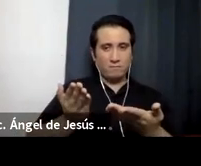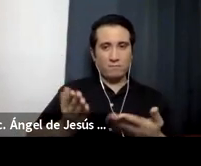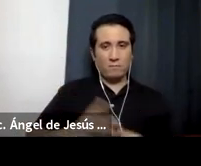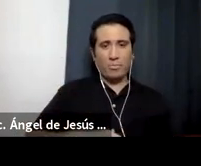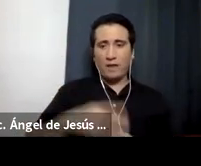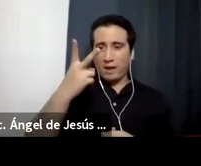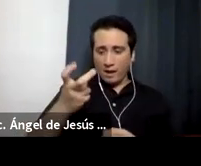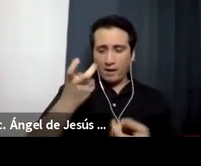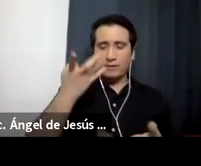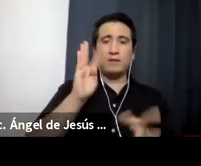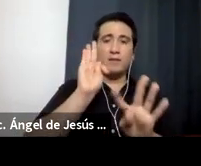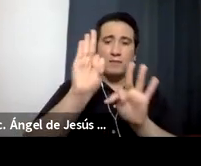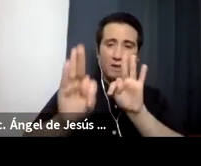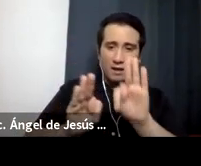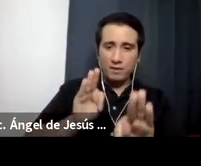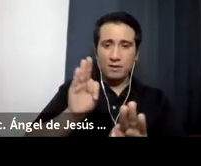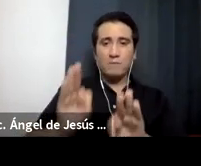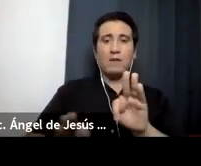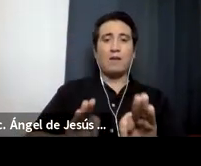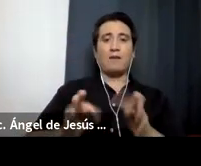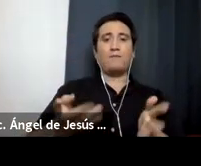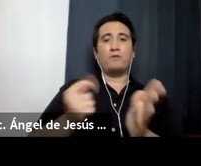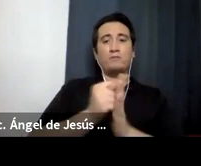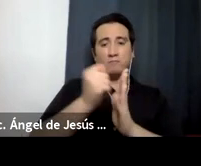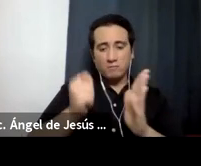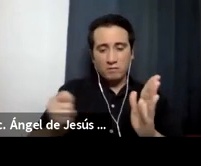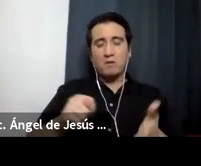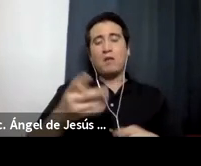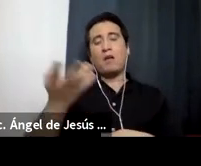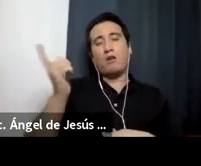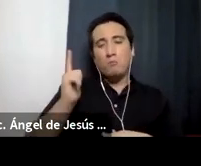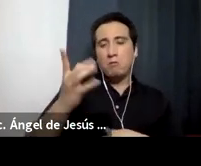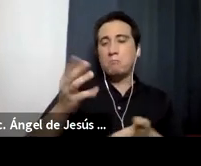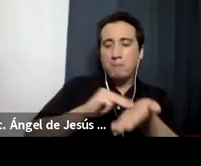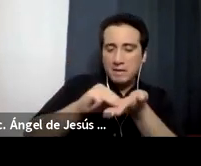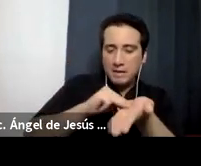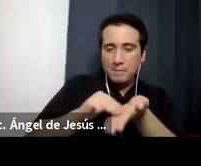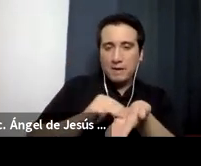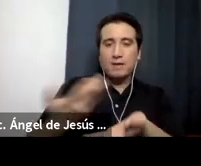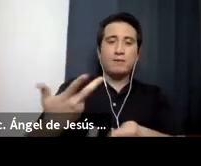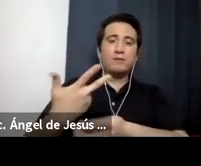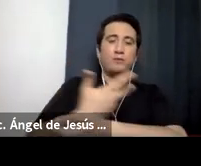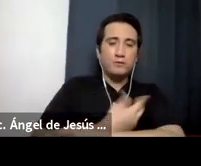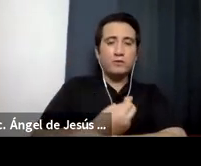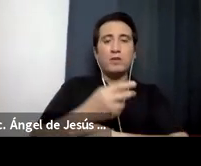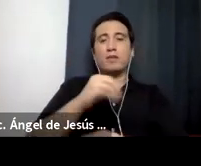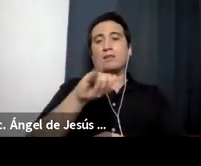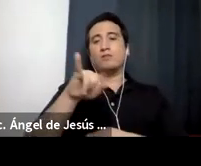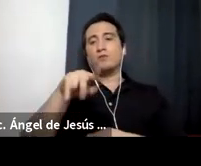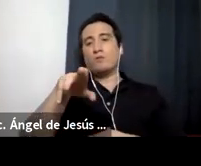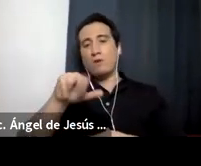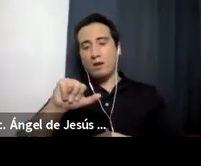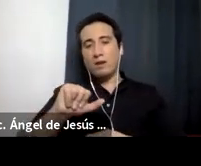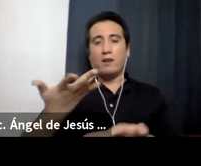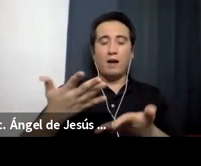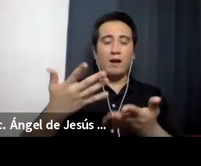ese tratamiento que incluye a lo mejor medicamentos, insulina, el chequeo constante de la glucosa, también